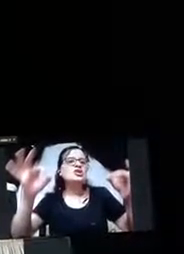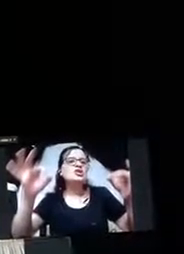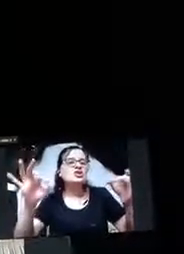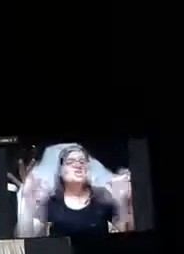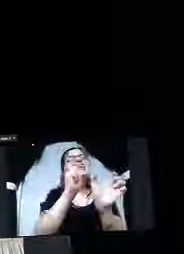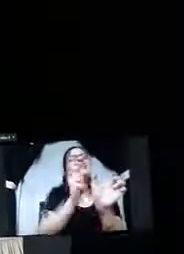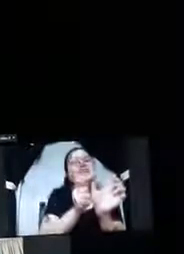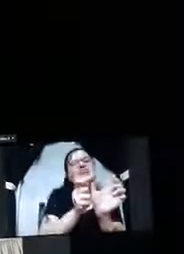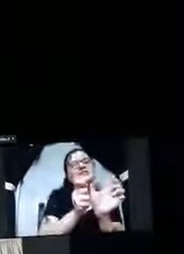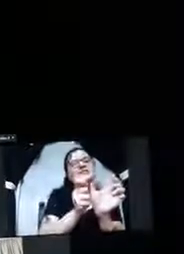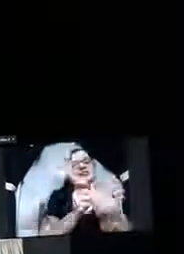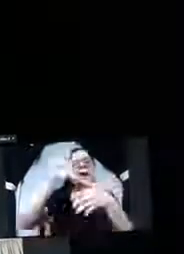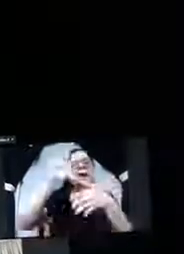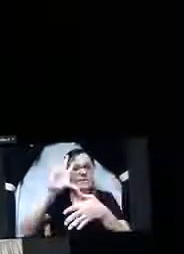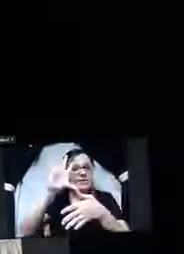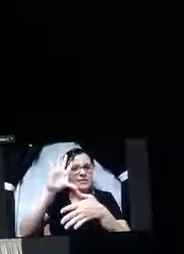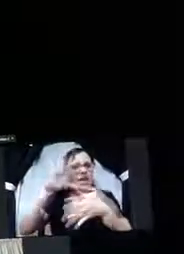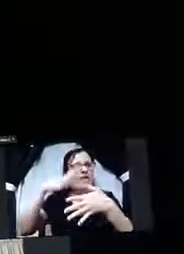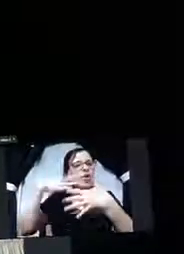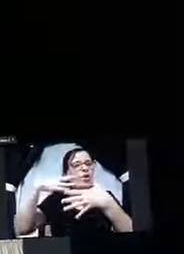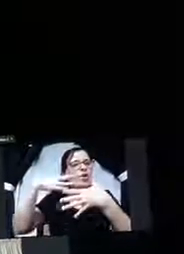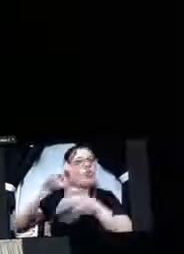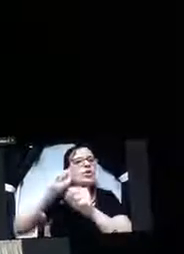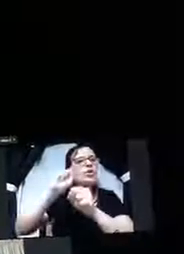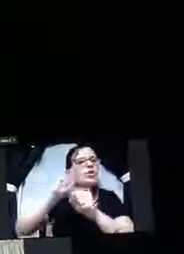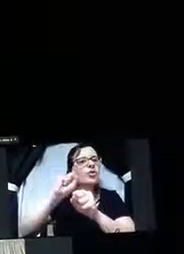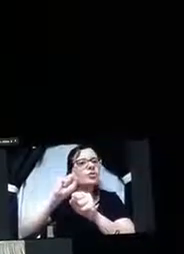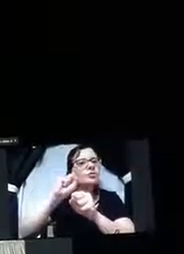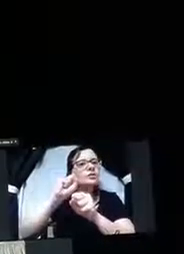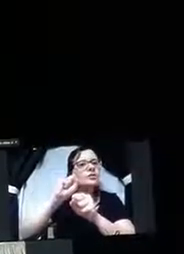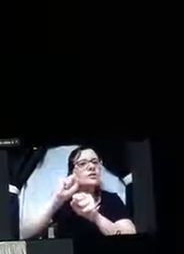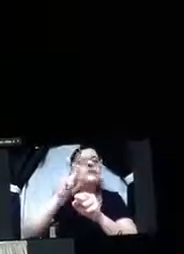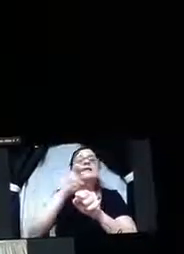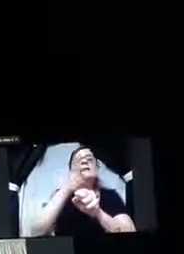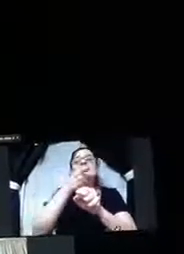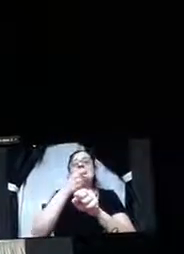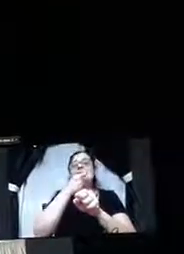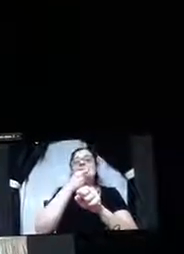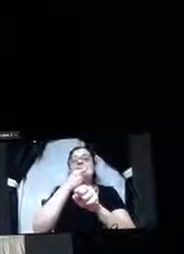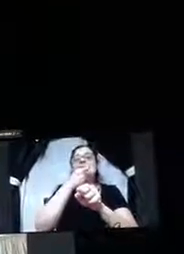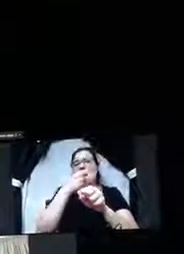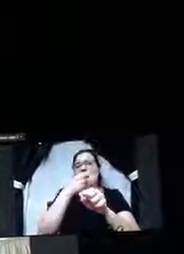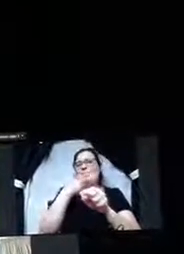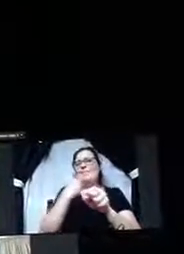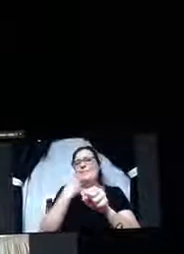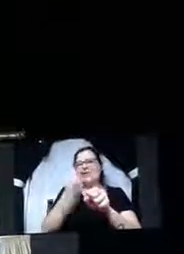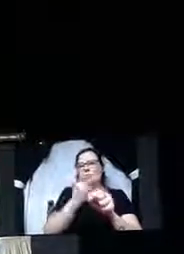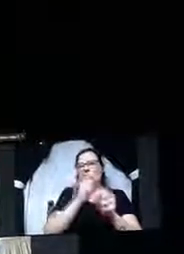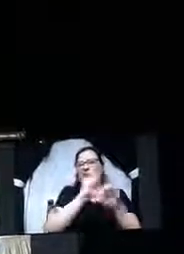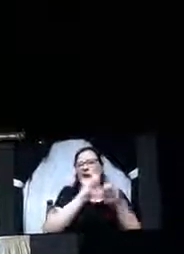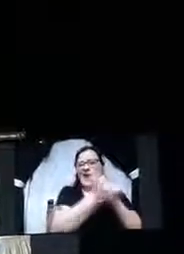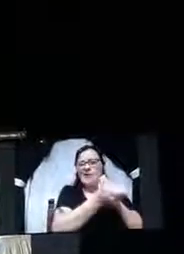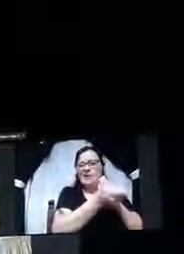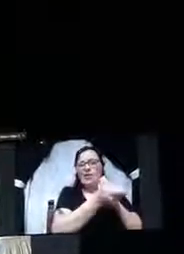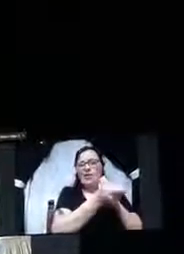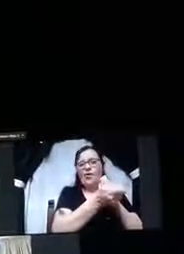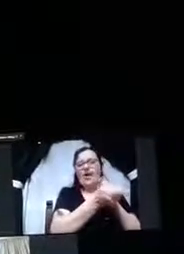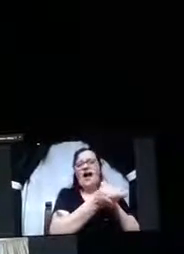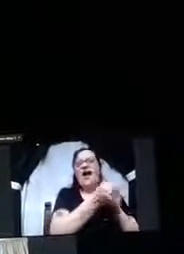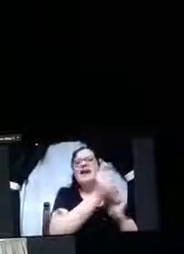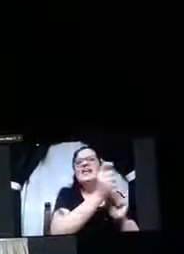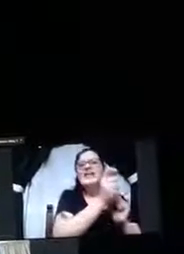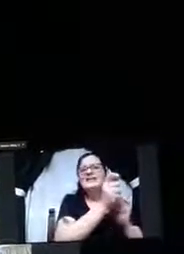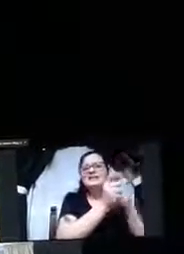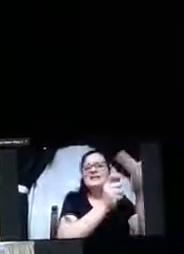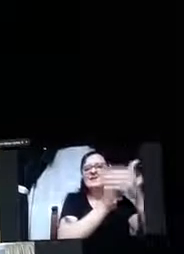¿Sí? Claro. Ahora, si yo te cambiara la pregunta y te pregunto por qué o para qué, ese lenguaje está mediado no solo por